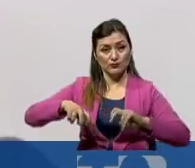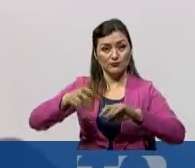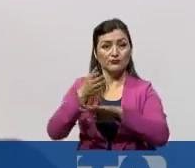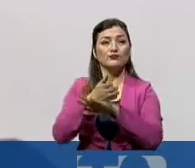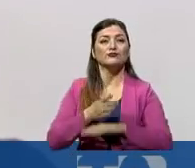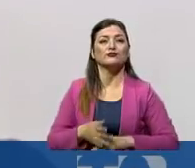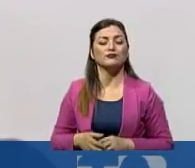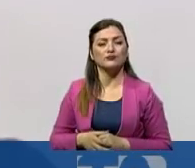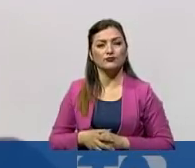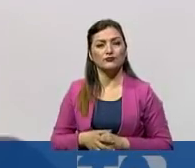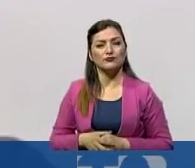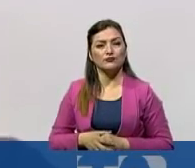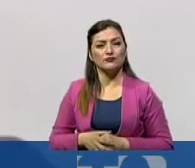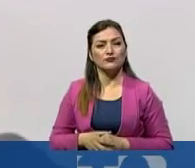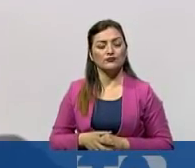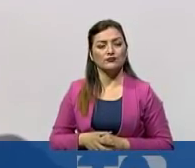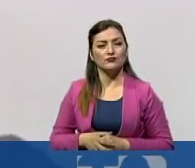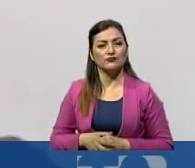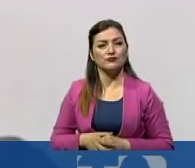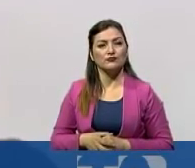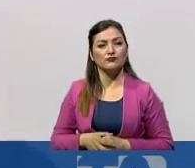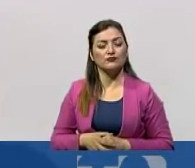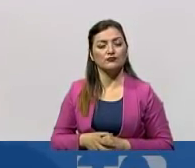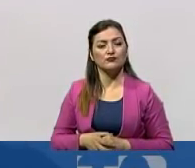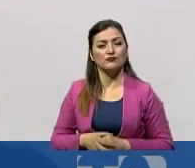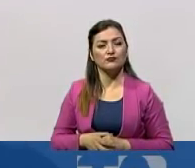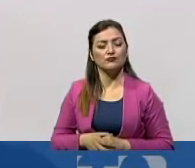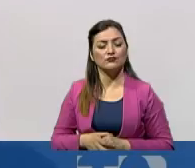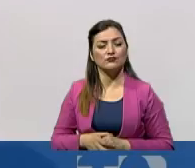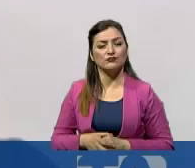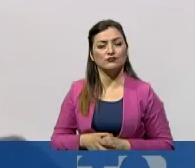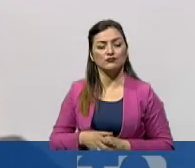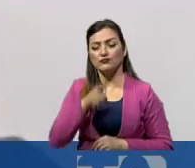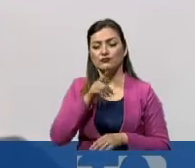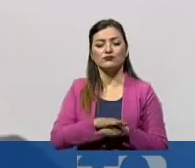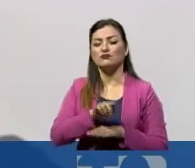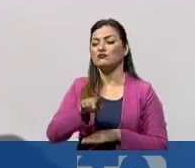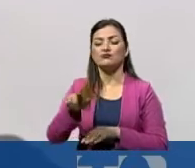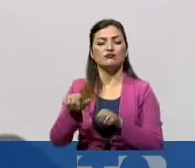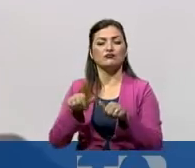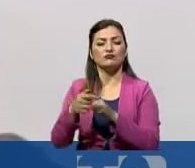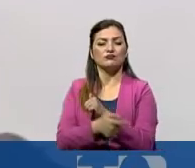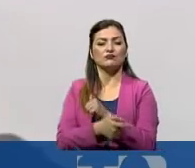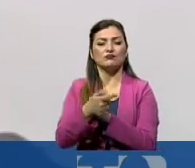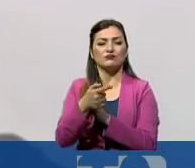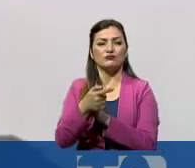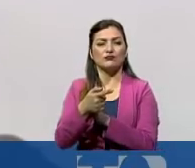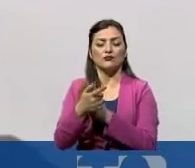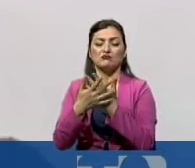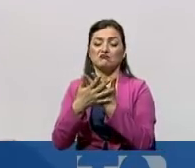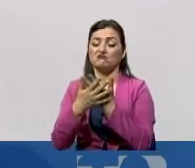previa para las respectivas investigaciones, con la finalidad de que se establezcan las responsabilidades administrativas o